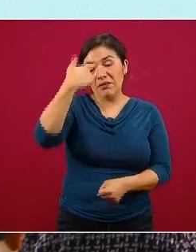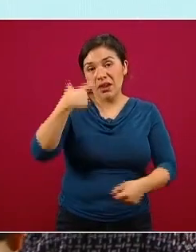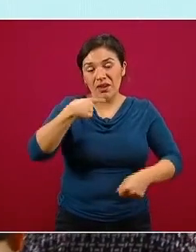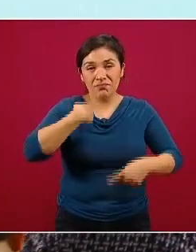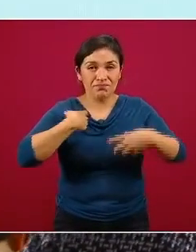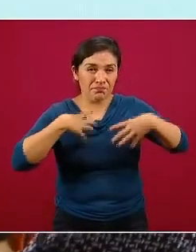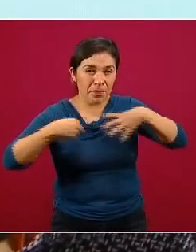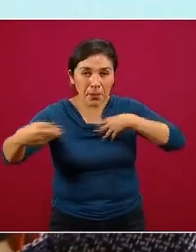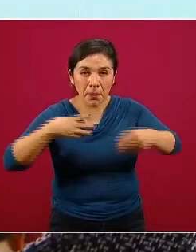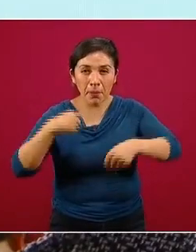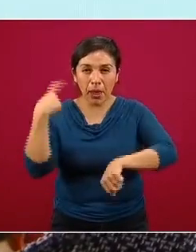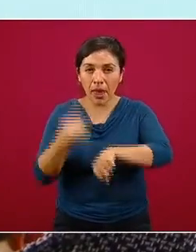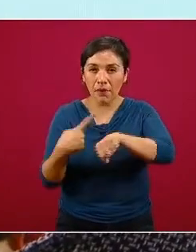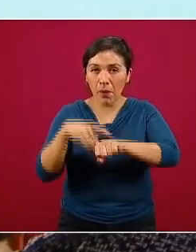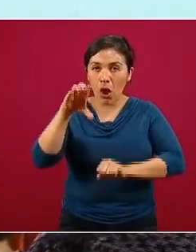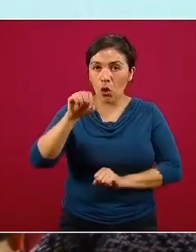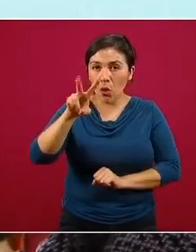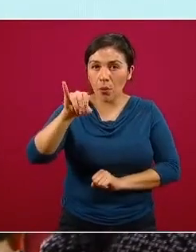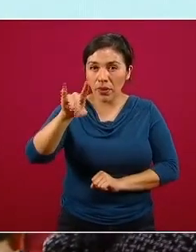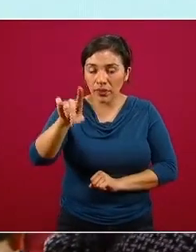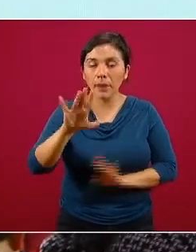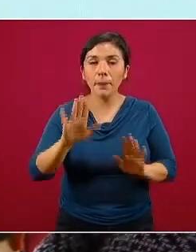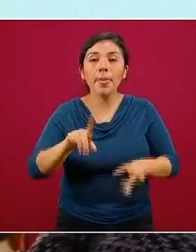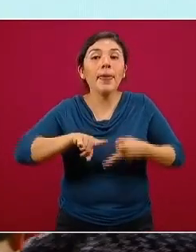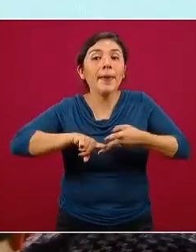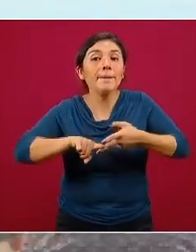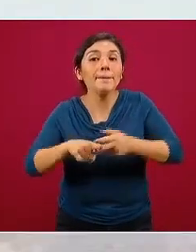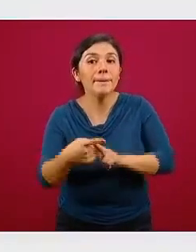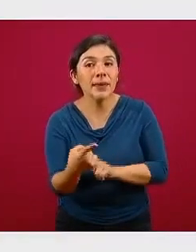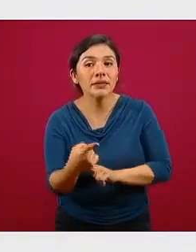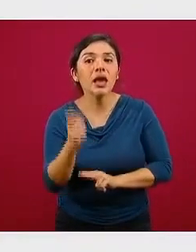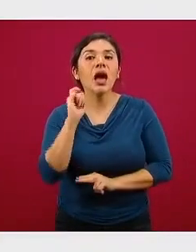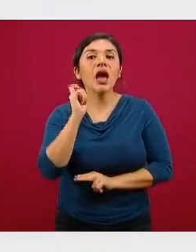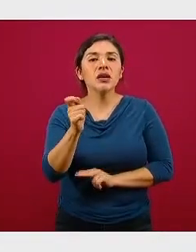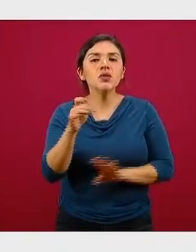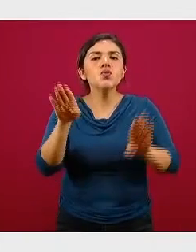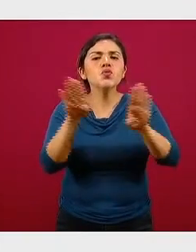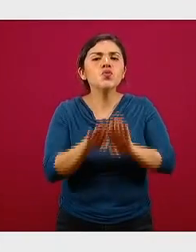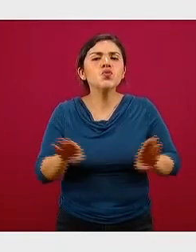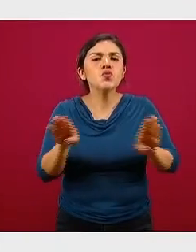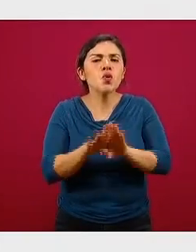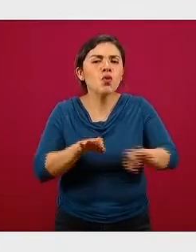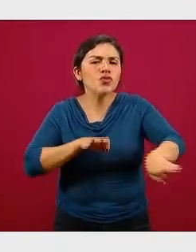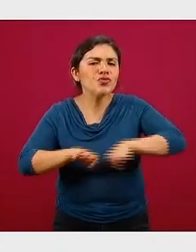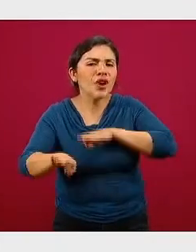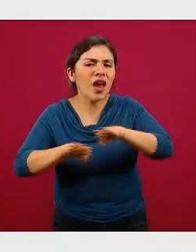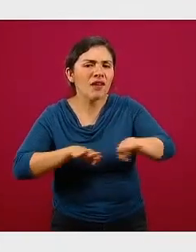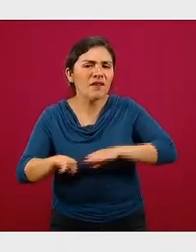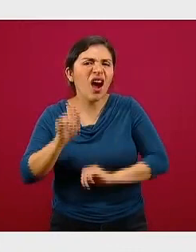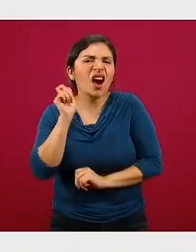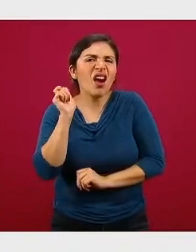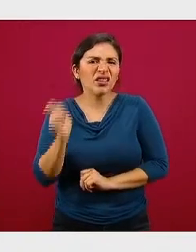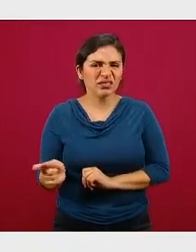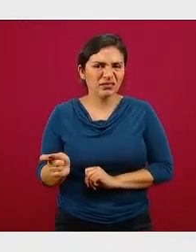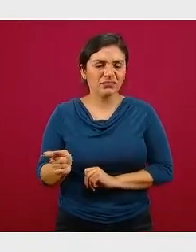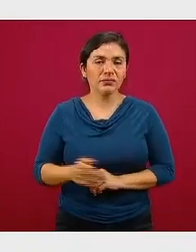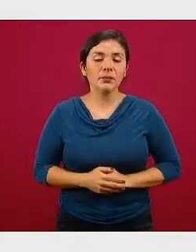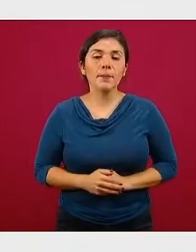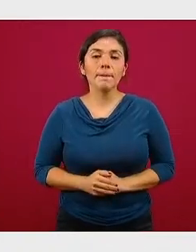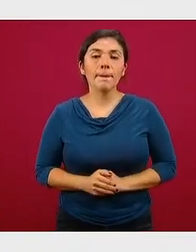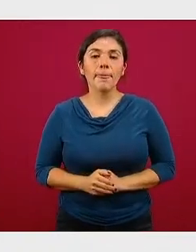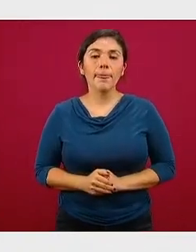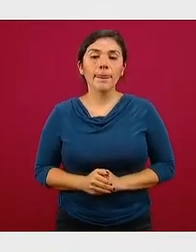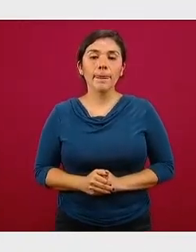epidémico para COVID, empezando por la metodología, un poco de la metodología.